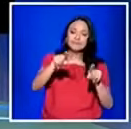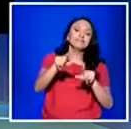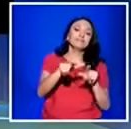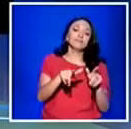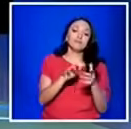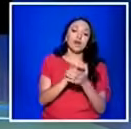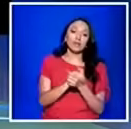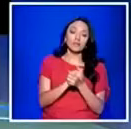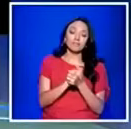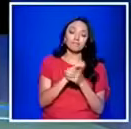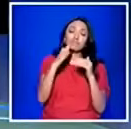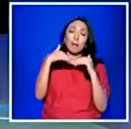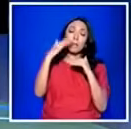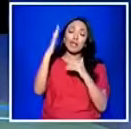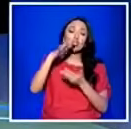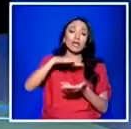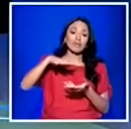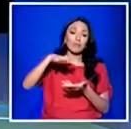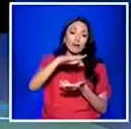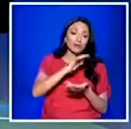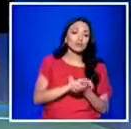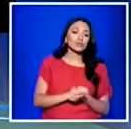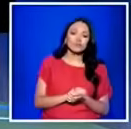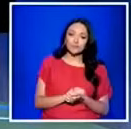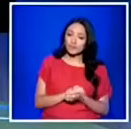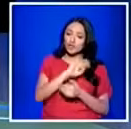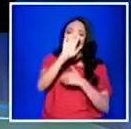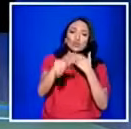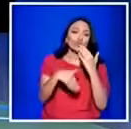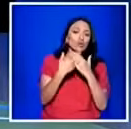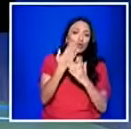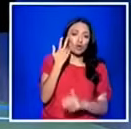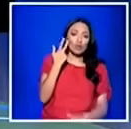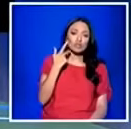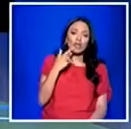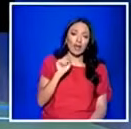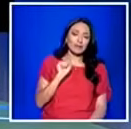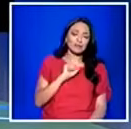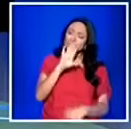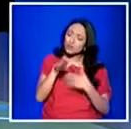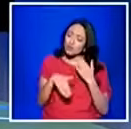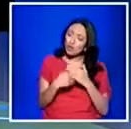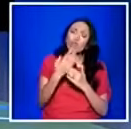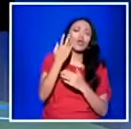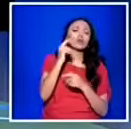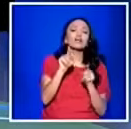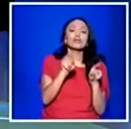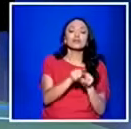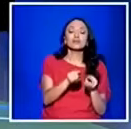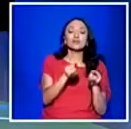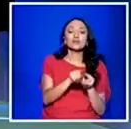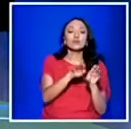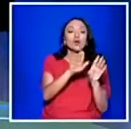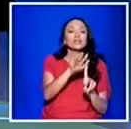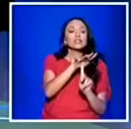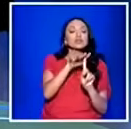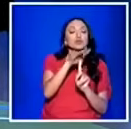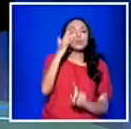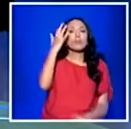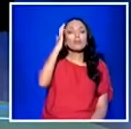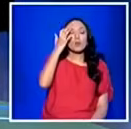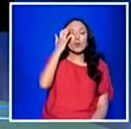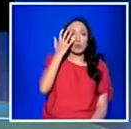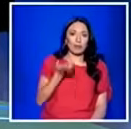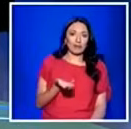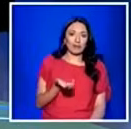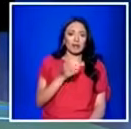Alejandra, en la mayoría a de las zonas. A diario reportamos. Totalmente, siempre hay este tipo de situaciones que nos preocupa porque todos hemos sido